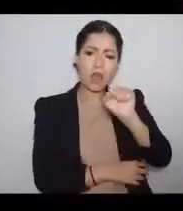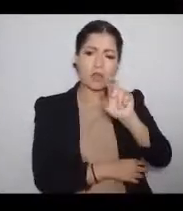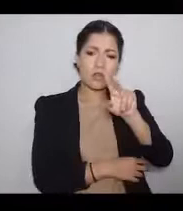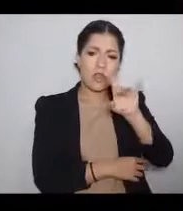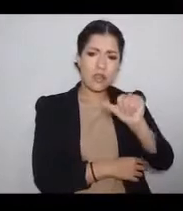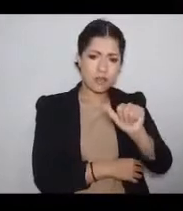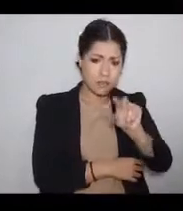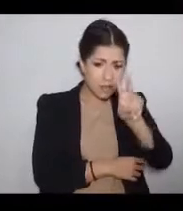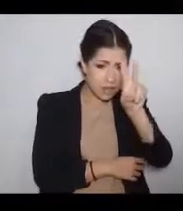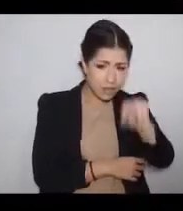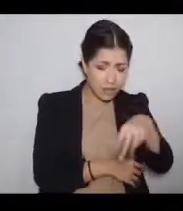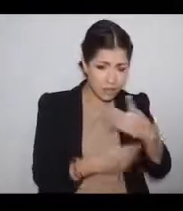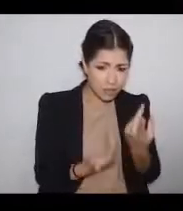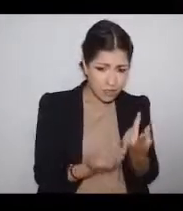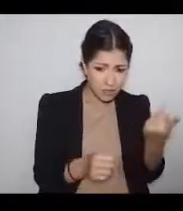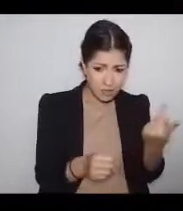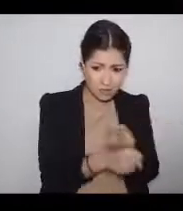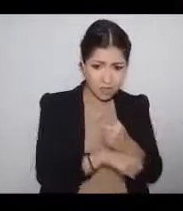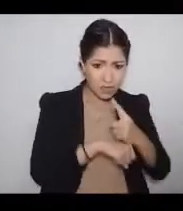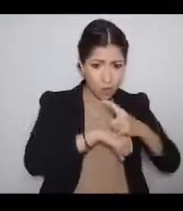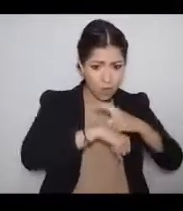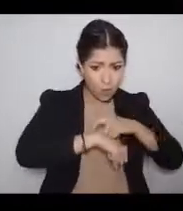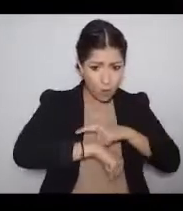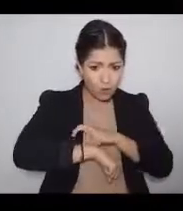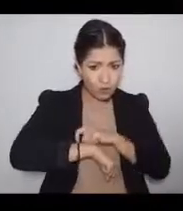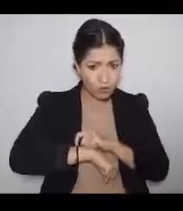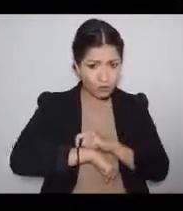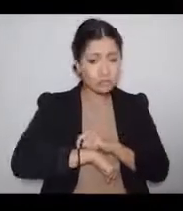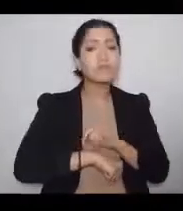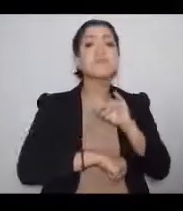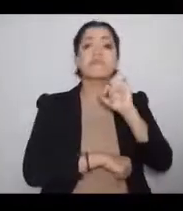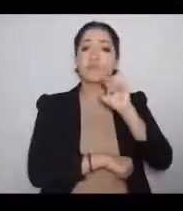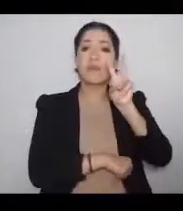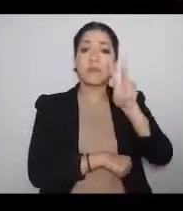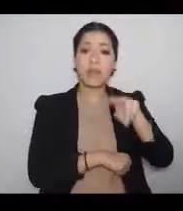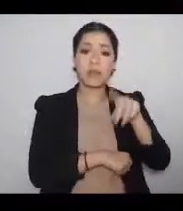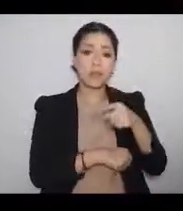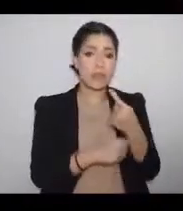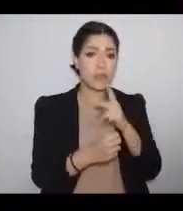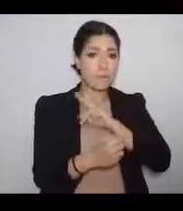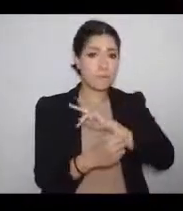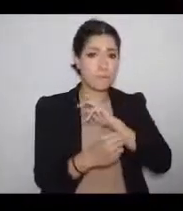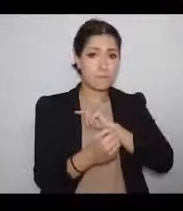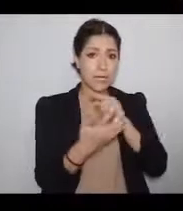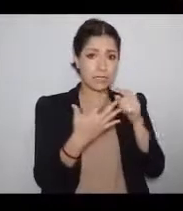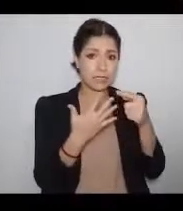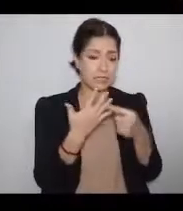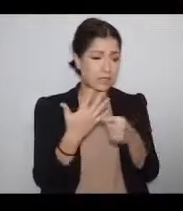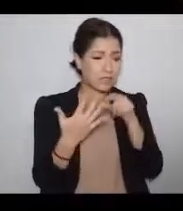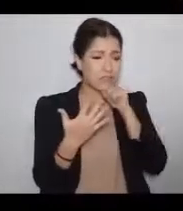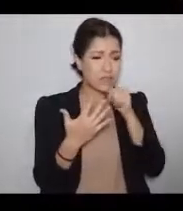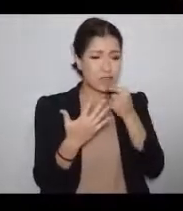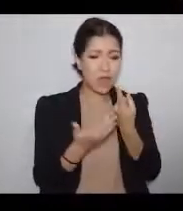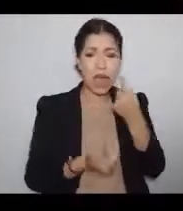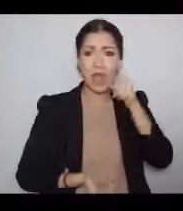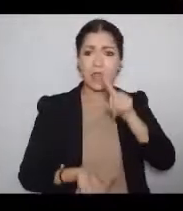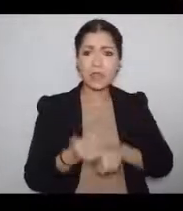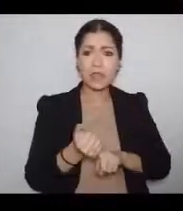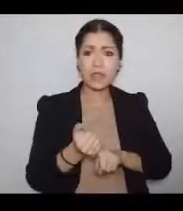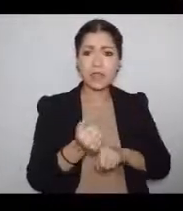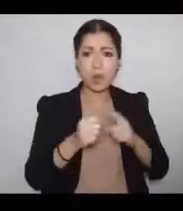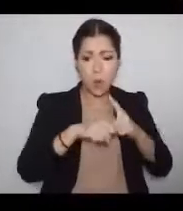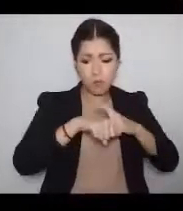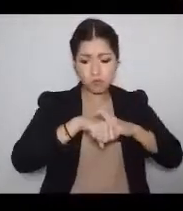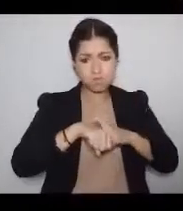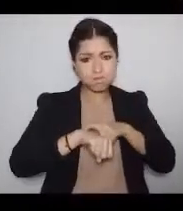lo que me contaste del gusano? Sí. Tuve un gusano en el dedo y salió con una